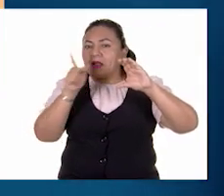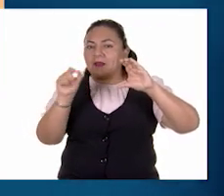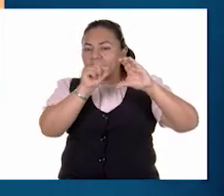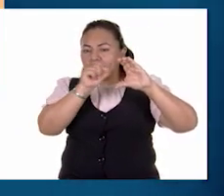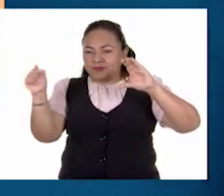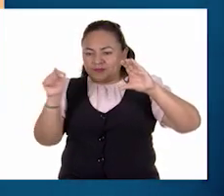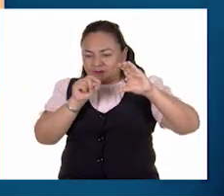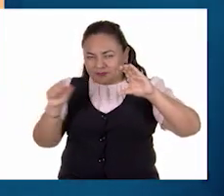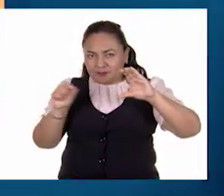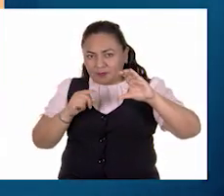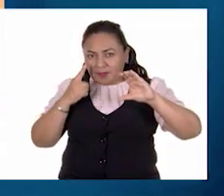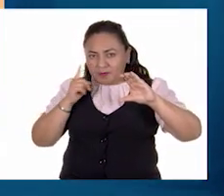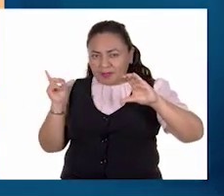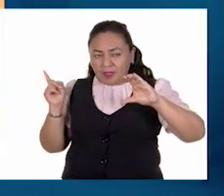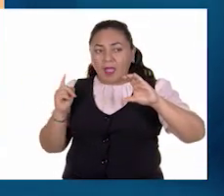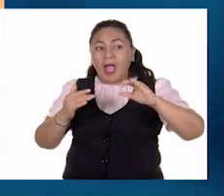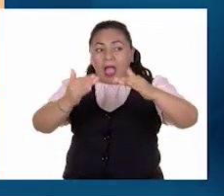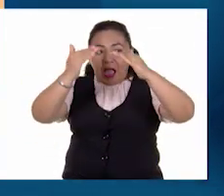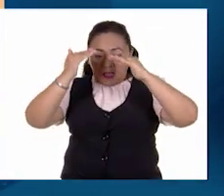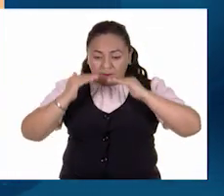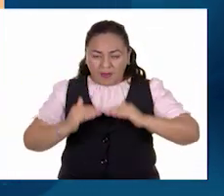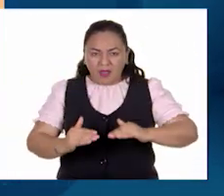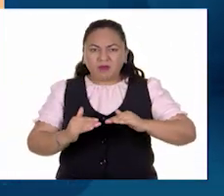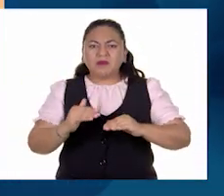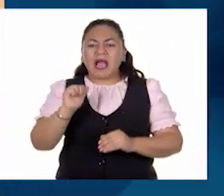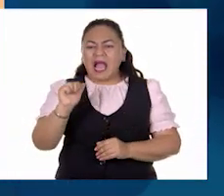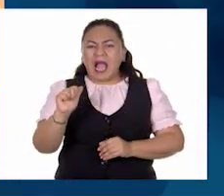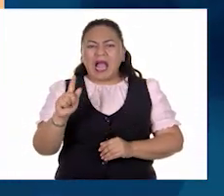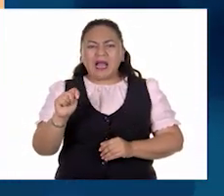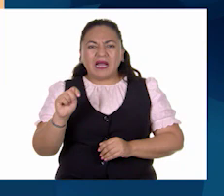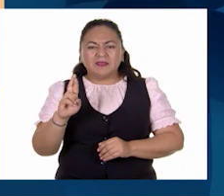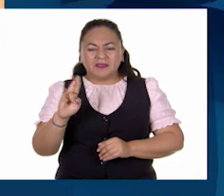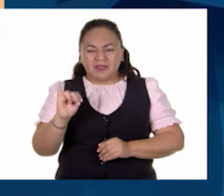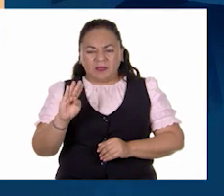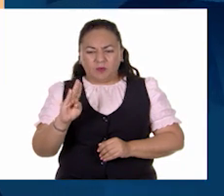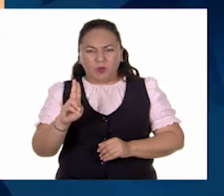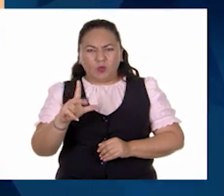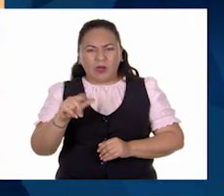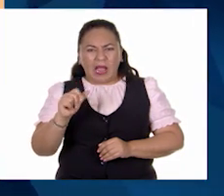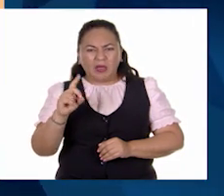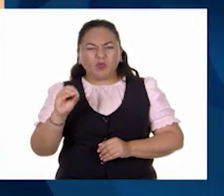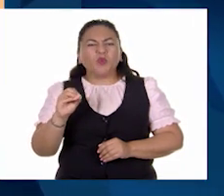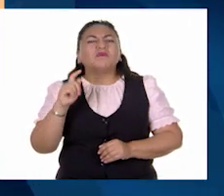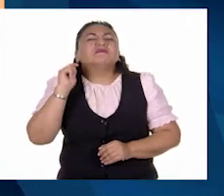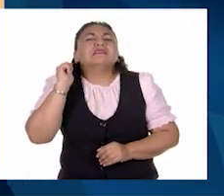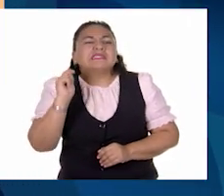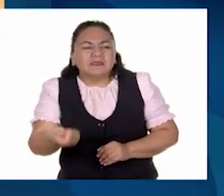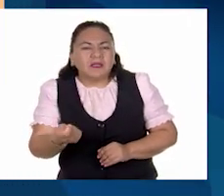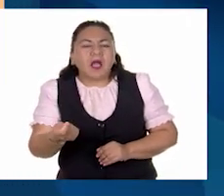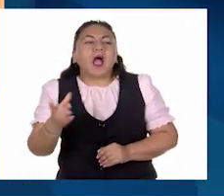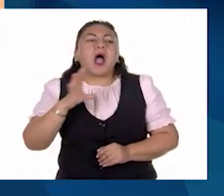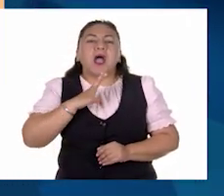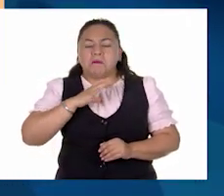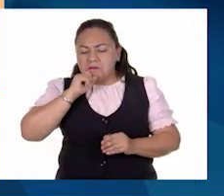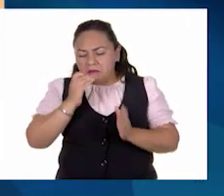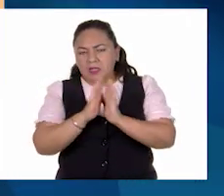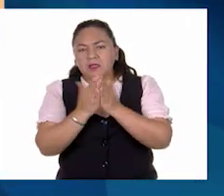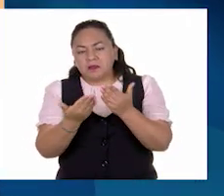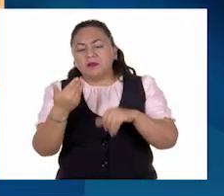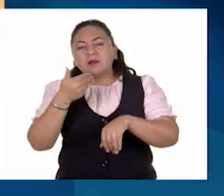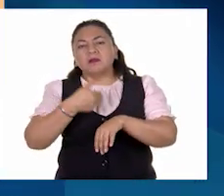subrayadas, si se fijan abajo, les puse el significado de la palabra atribulado, que viene en el glosario de la